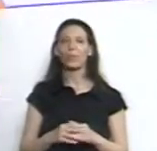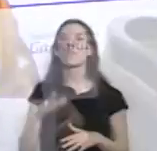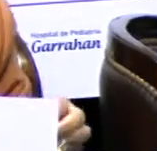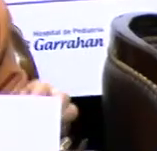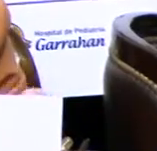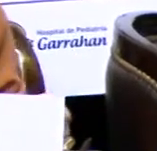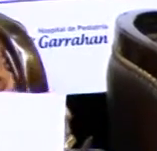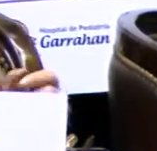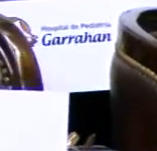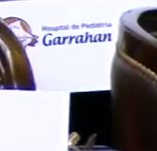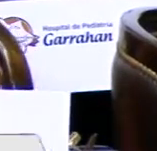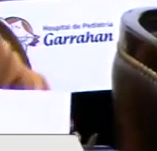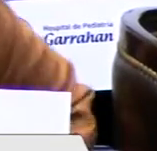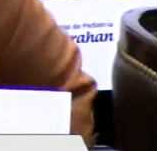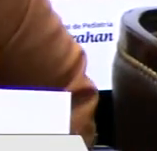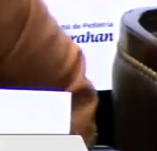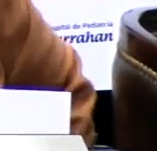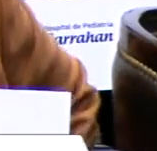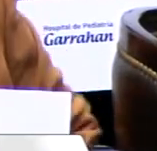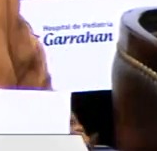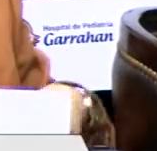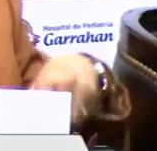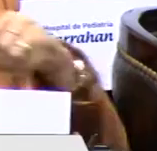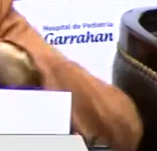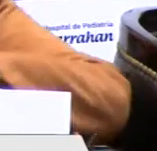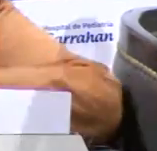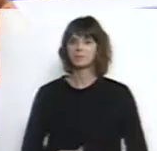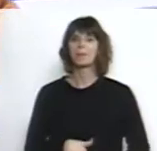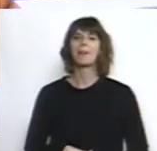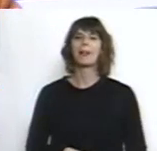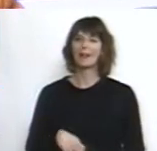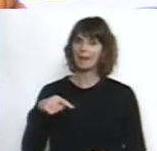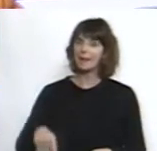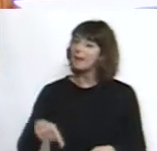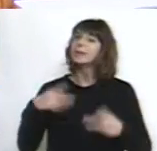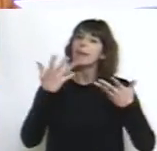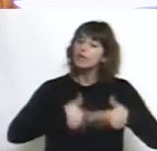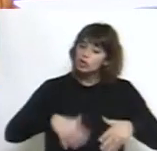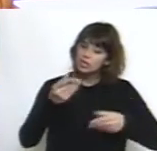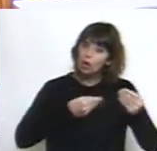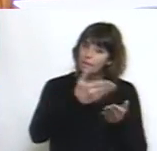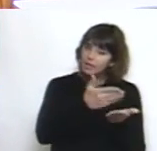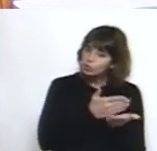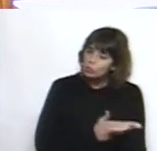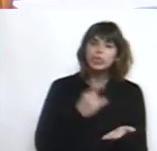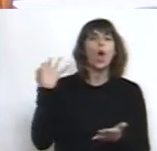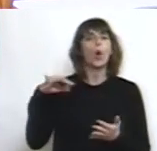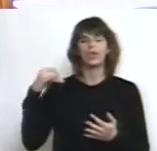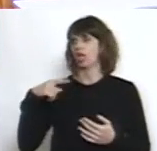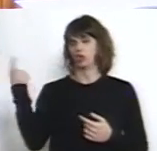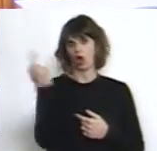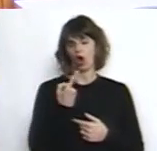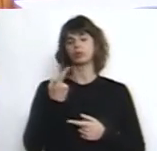Gracias, Presidenta. Bueno, realmente tratar el proyecto de presupuesto es una obligación de nosotros como representantes del